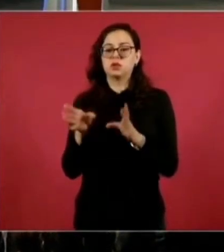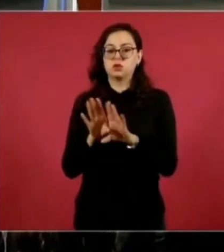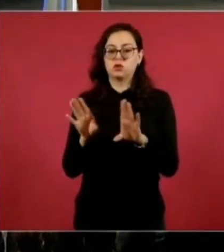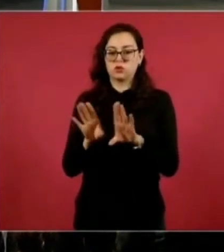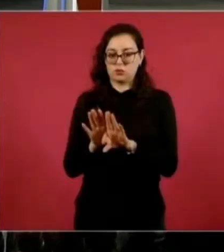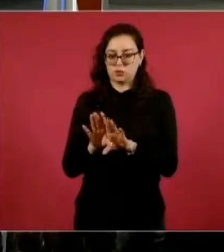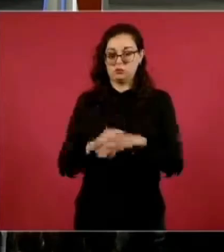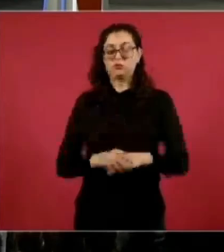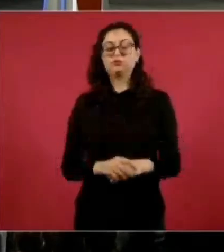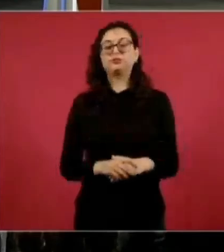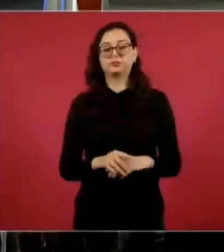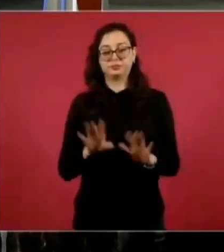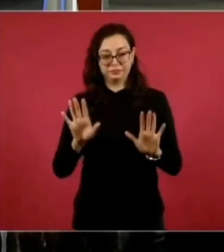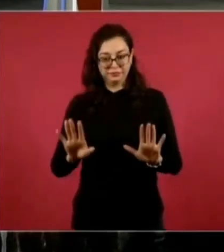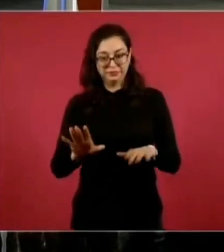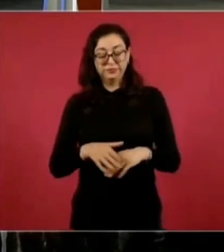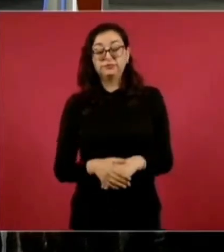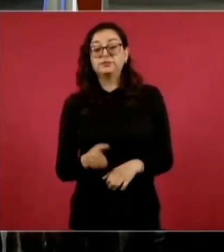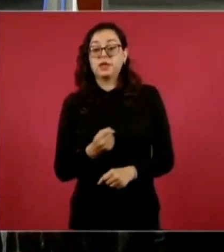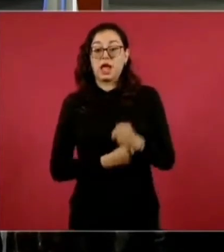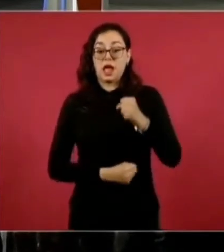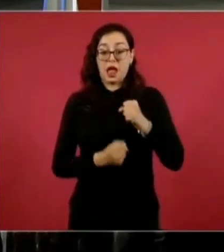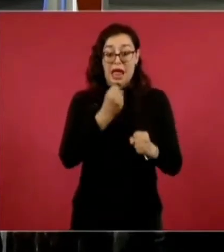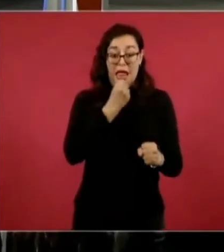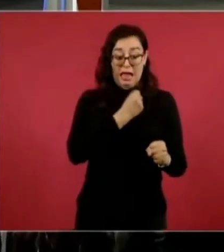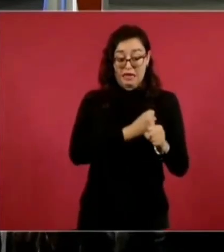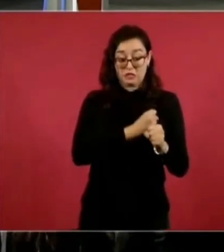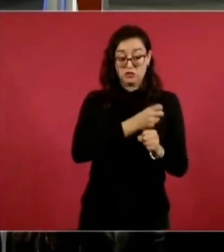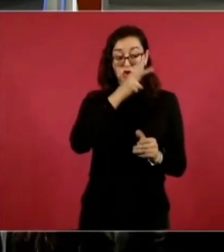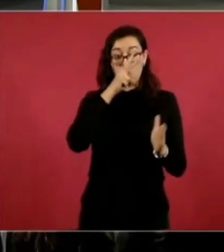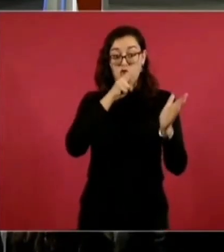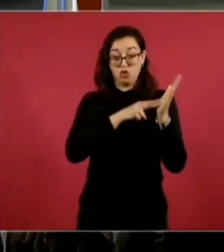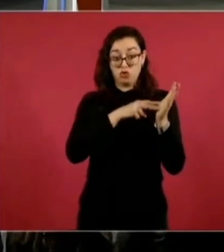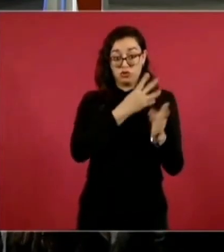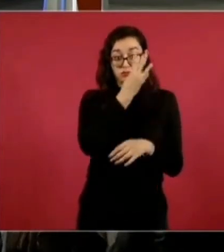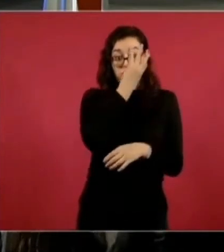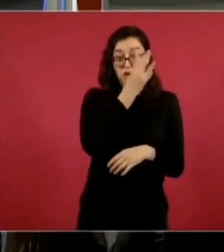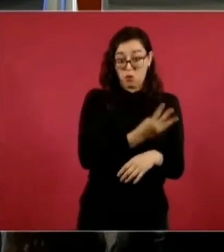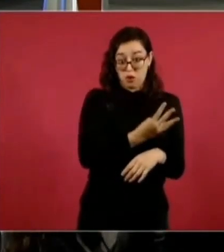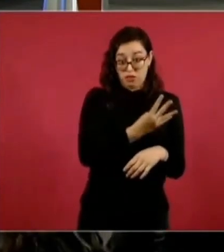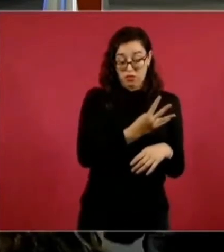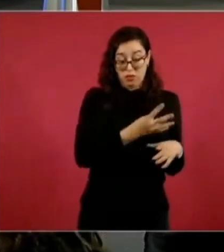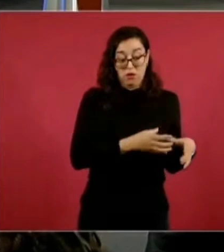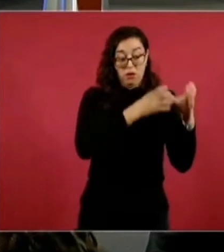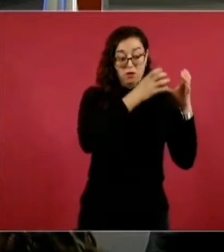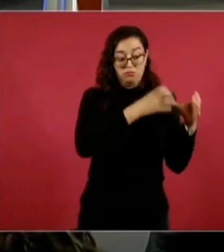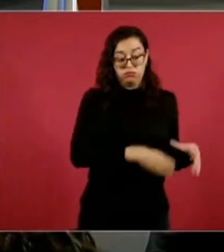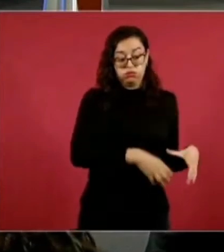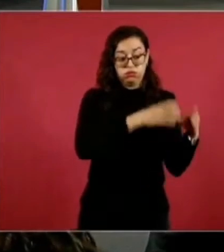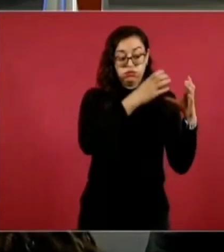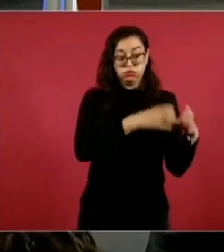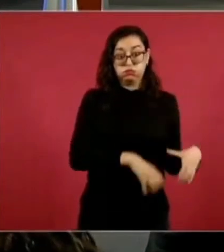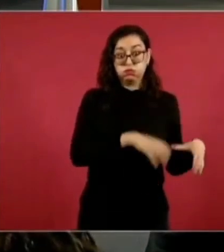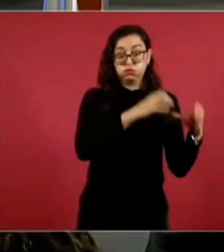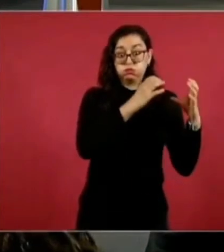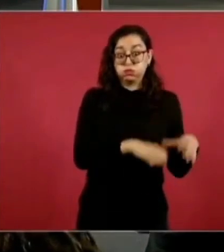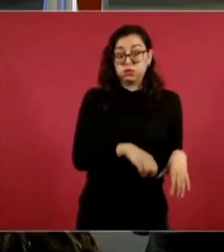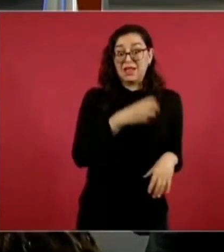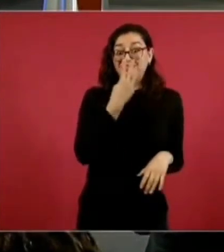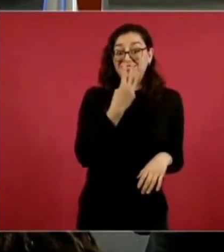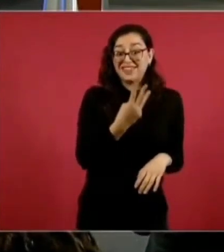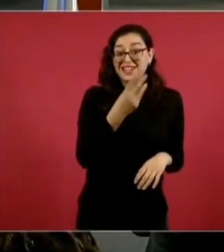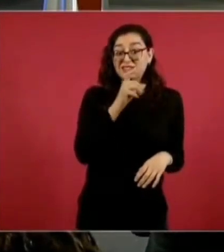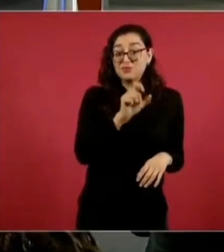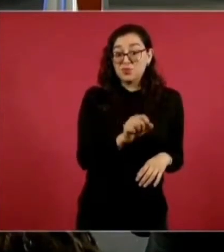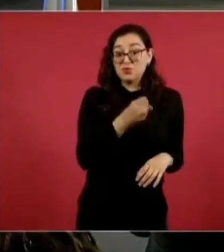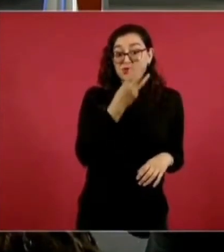recordando que en 2004 se llegaron a producir en México más de 3.3 millones de